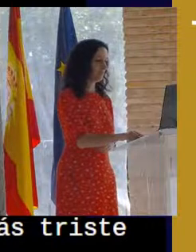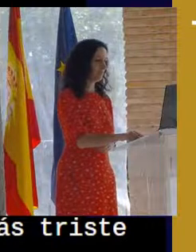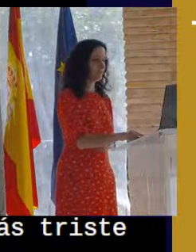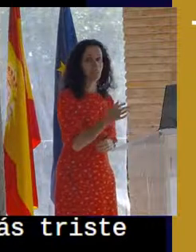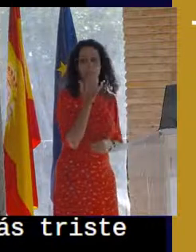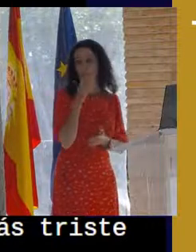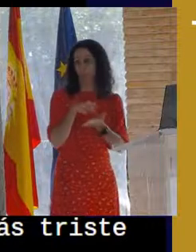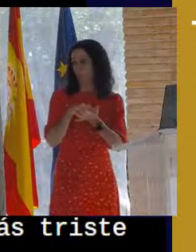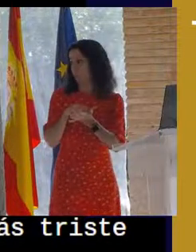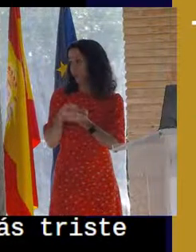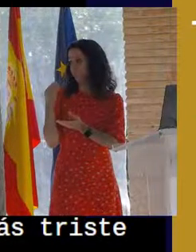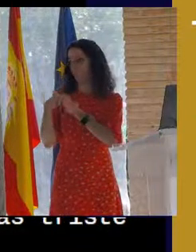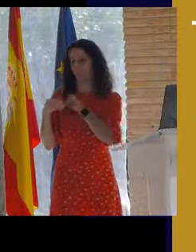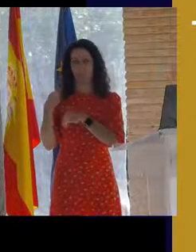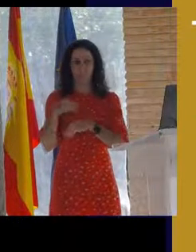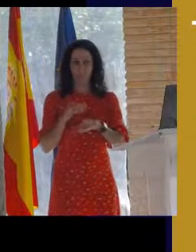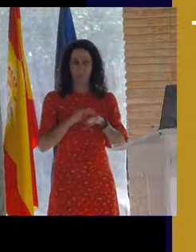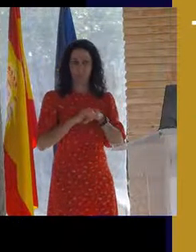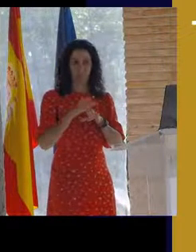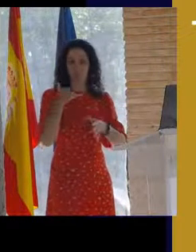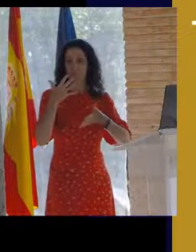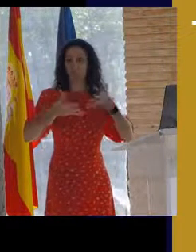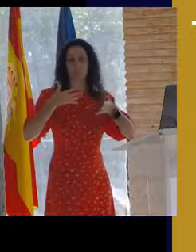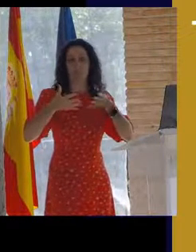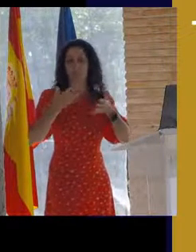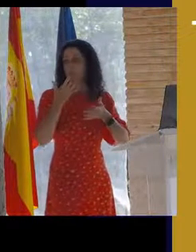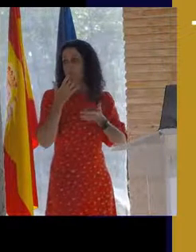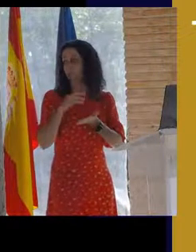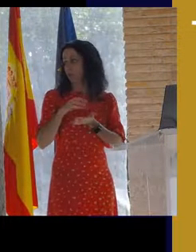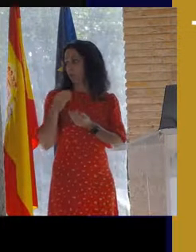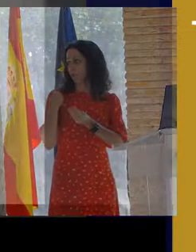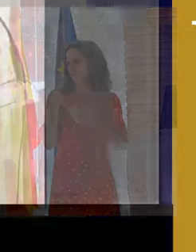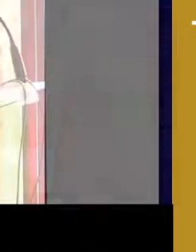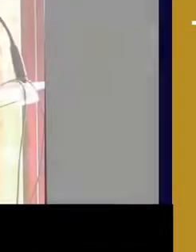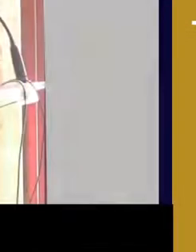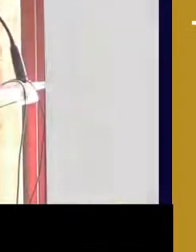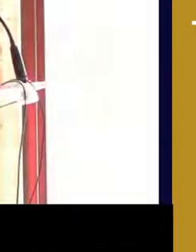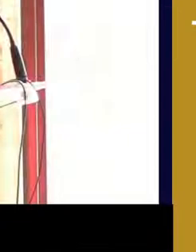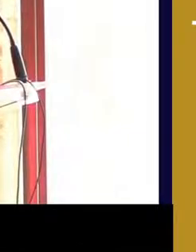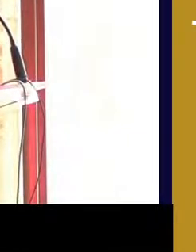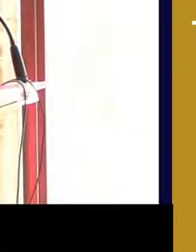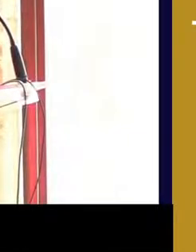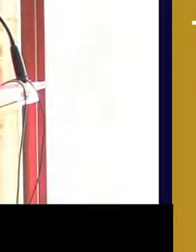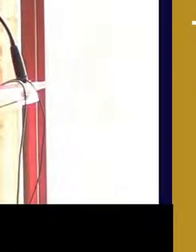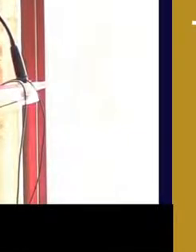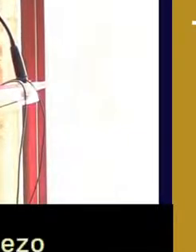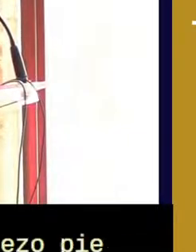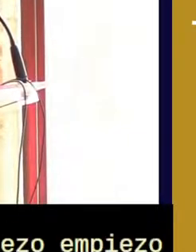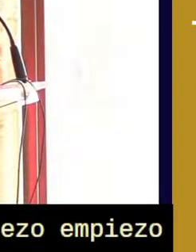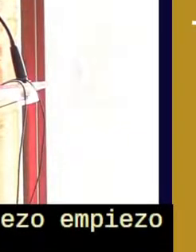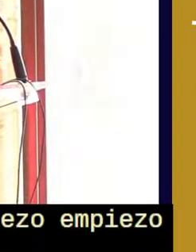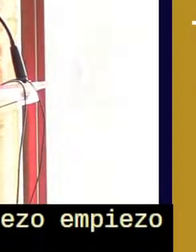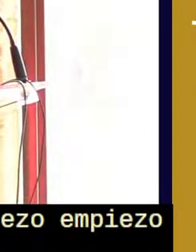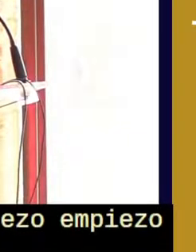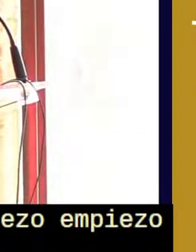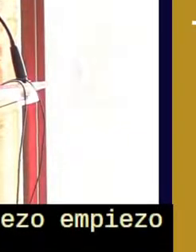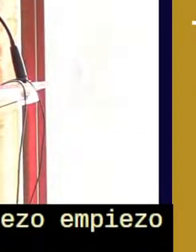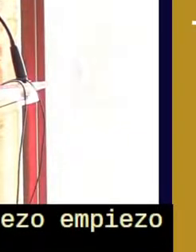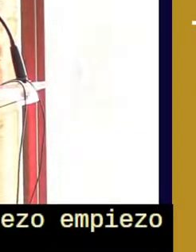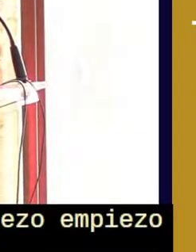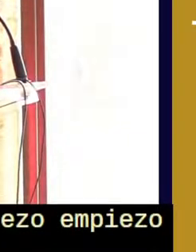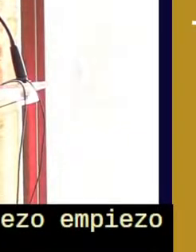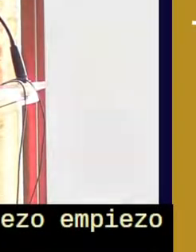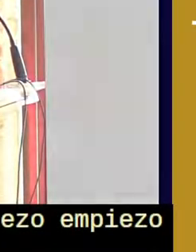sientes si cualquier dudita que haya me preguntáis perdona si yo empiezo empiezo pero vamos que me podéis cortar cuando